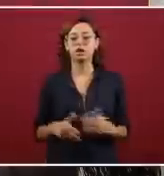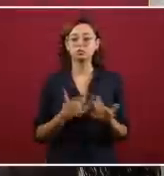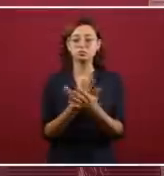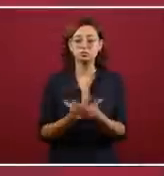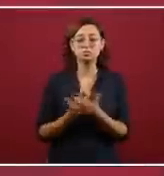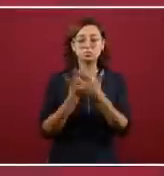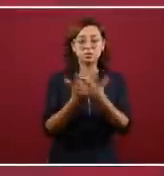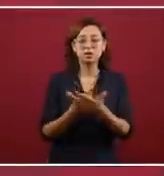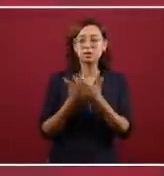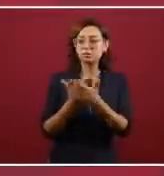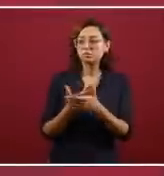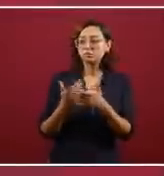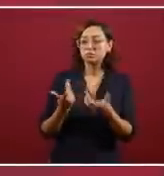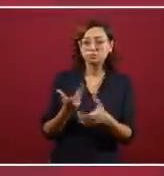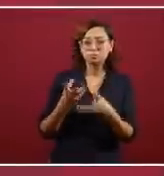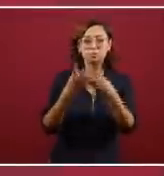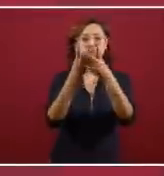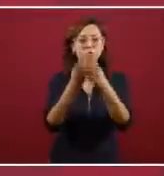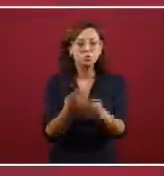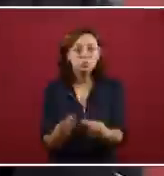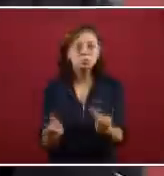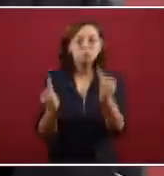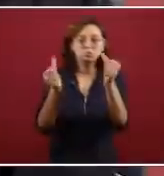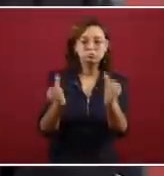y yo les llamaría a los